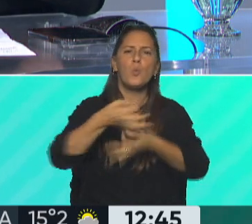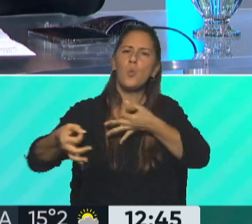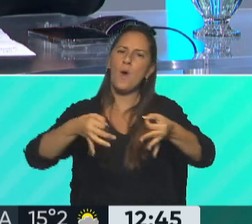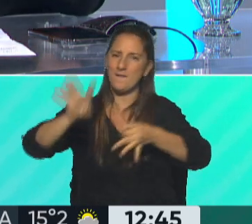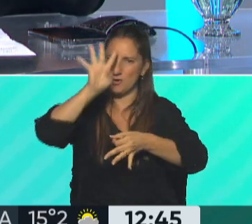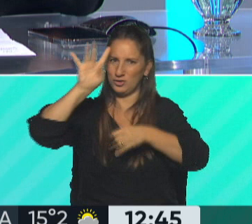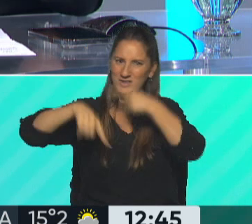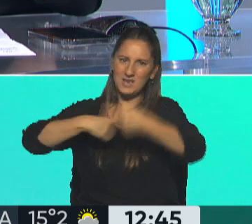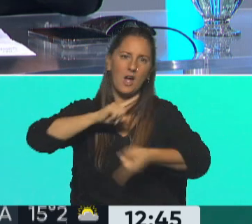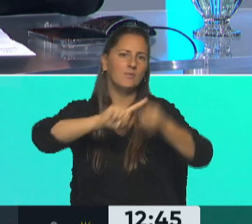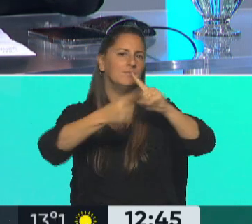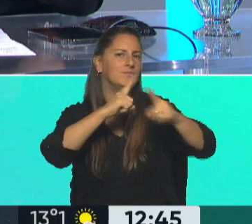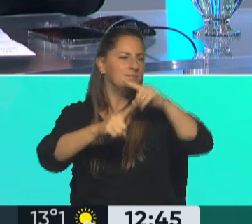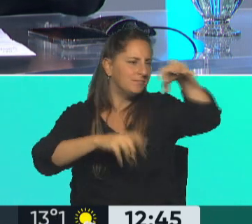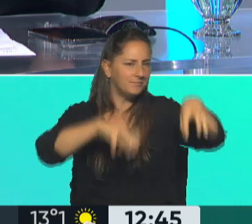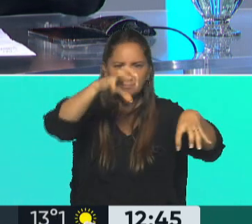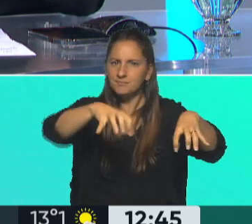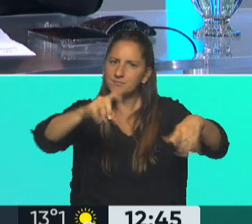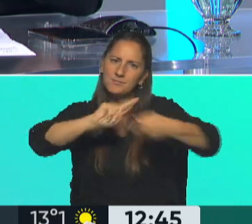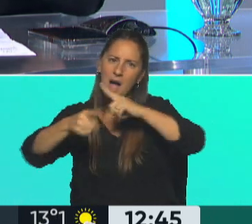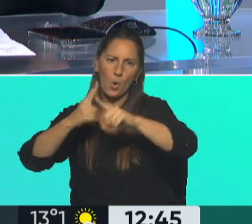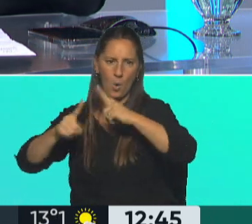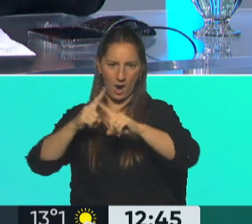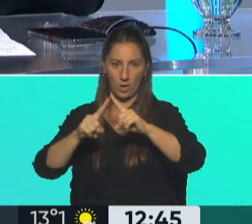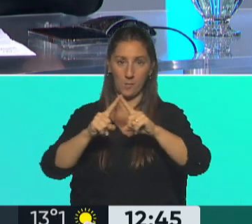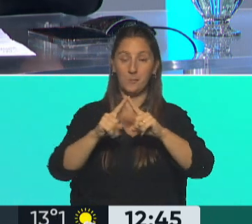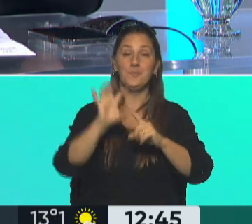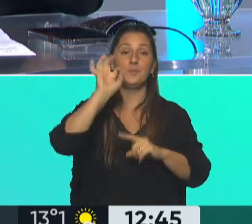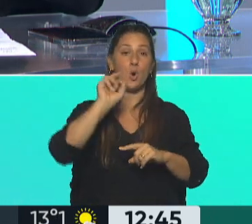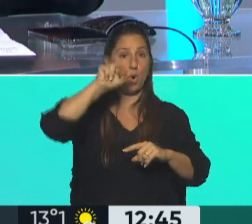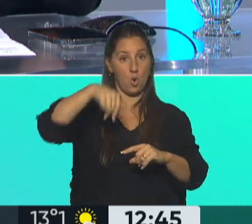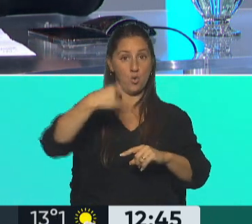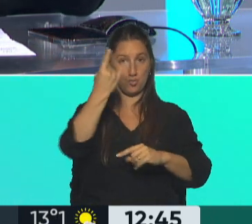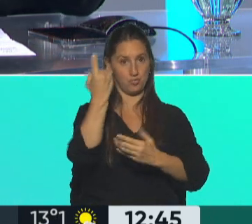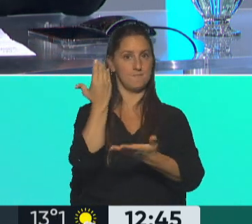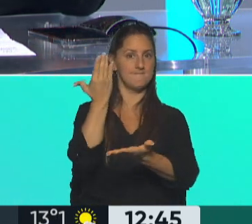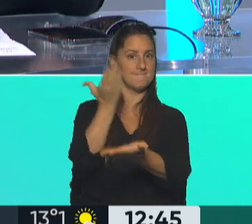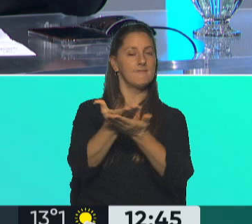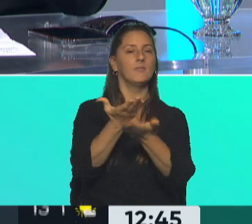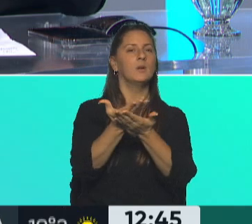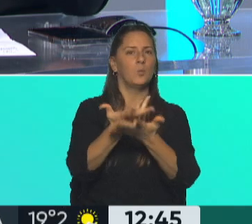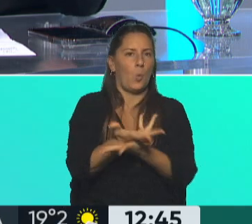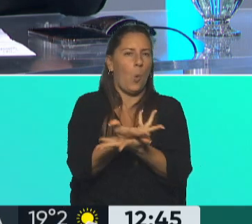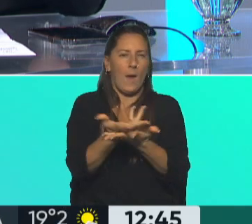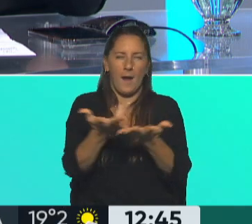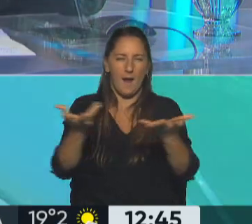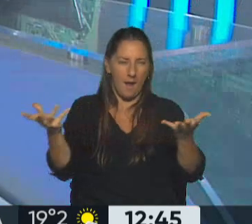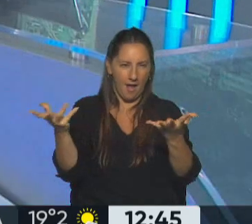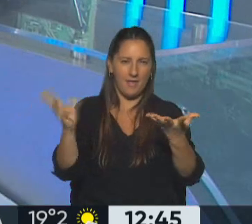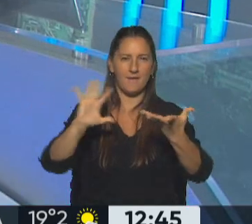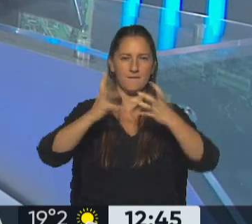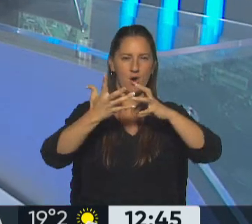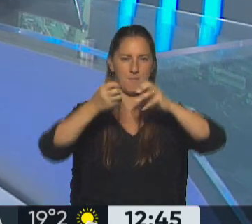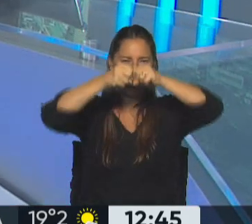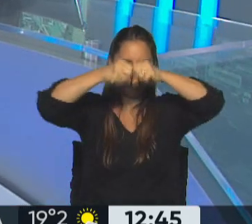acciones en conjunto de todos los órganos de Naciones Unidas, que por cierto son muy grandes, ¿no? Es muy grande la estructura